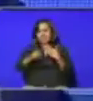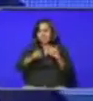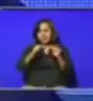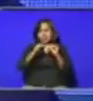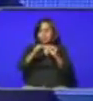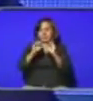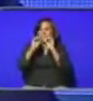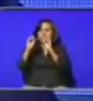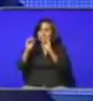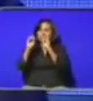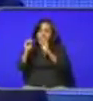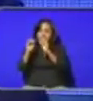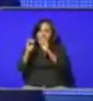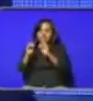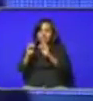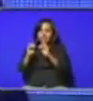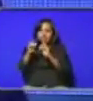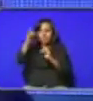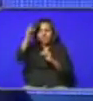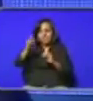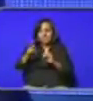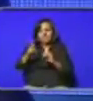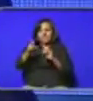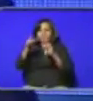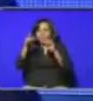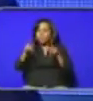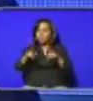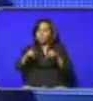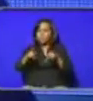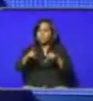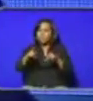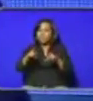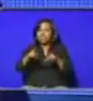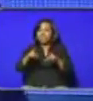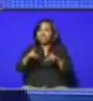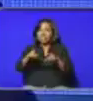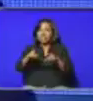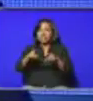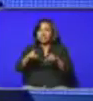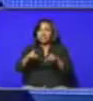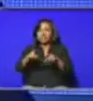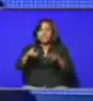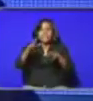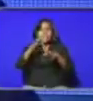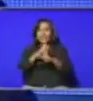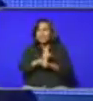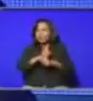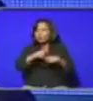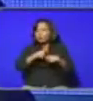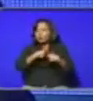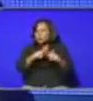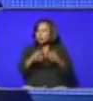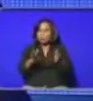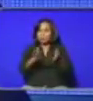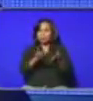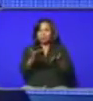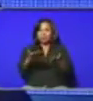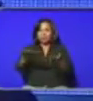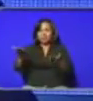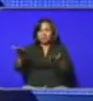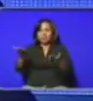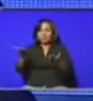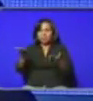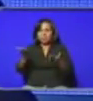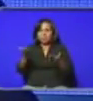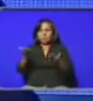sepa hacer. Ese saber hacer significa que la concentración académica de los programas